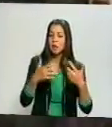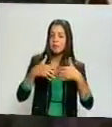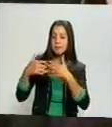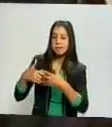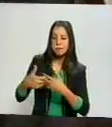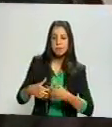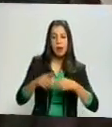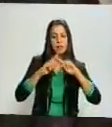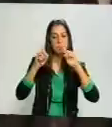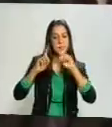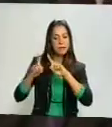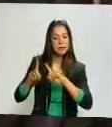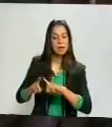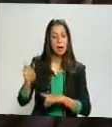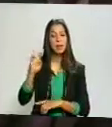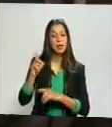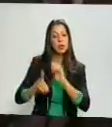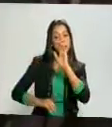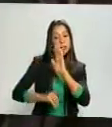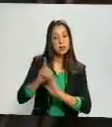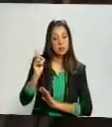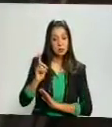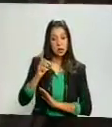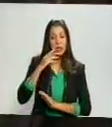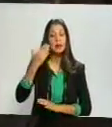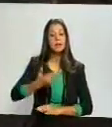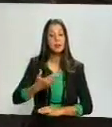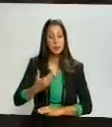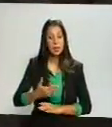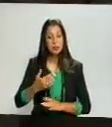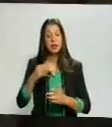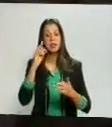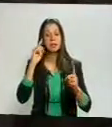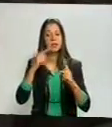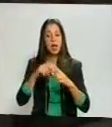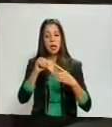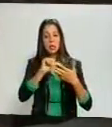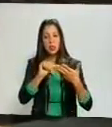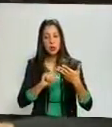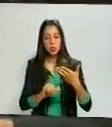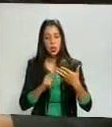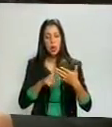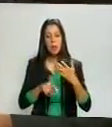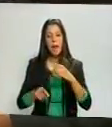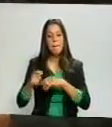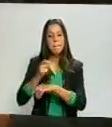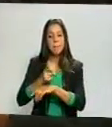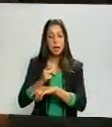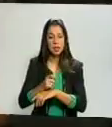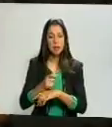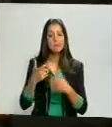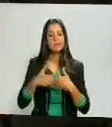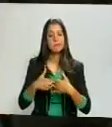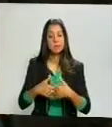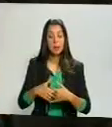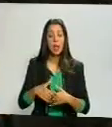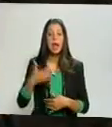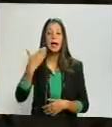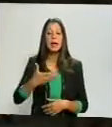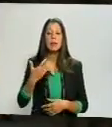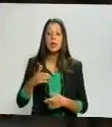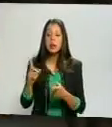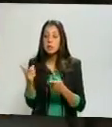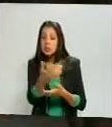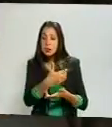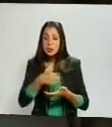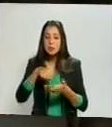es un motor fundamental de la agenda económica bolivariana, que es el motor minero. En ese sentido, es un aporte esencial